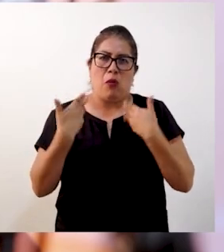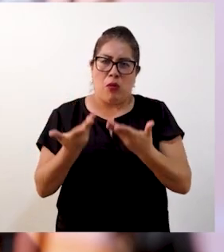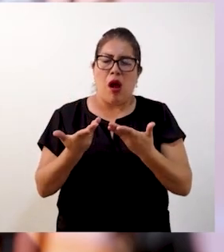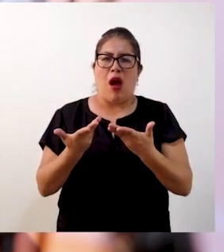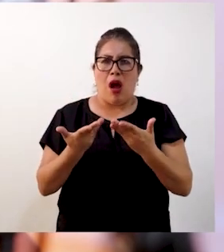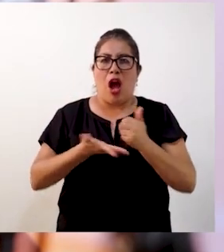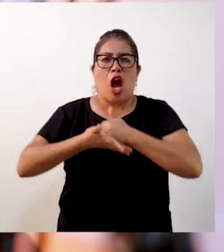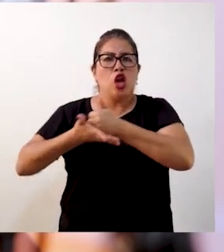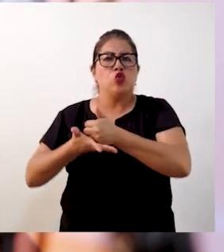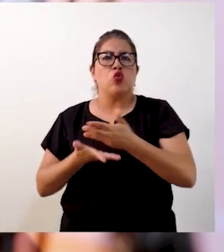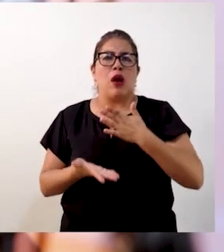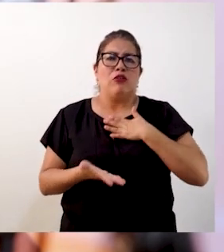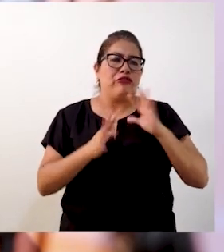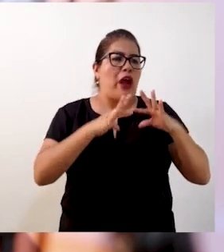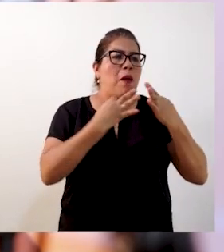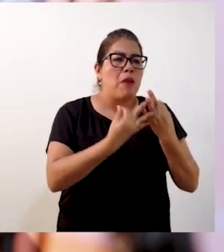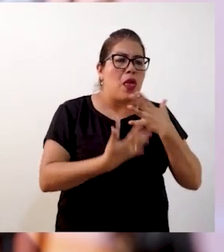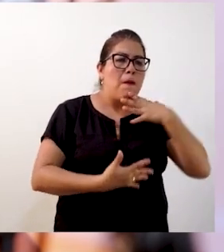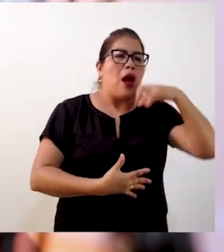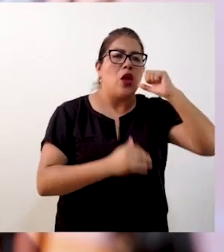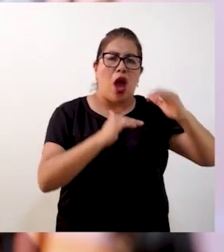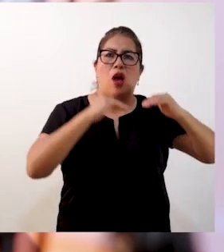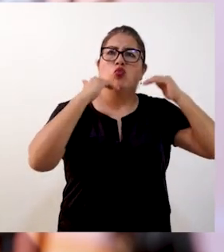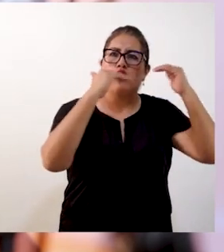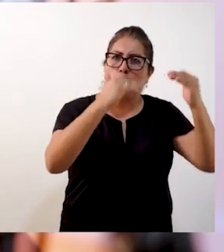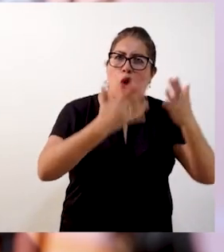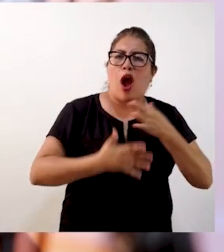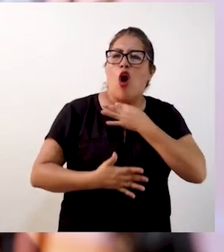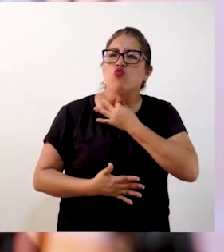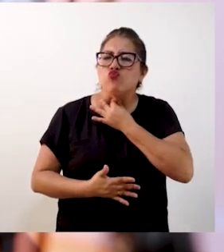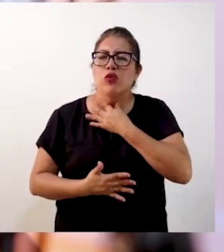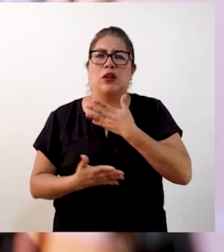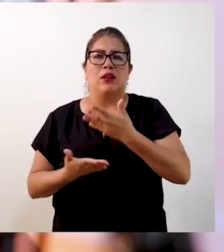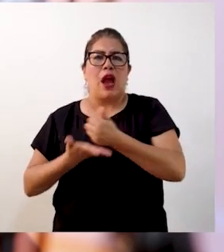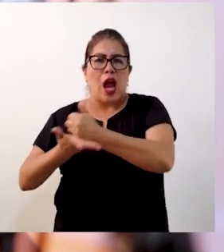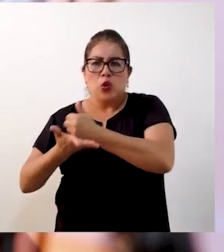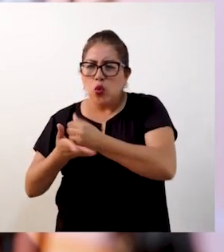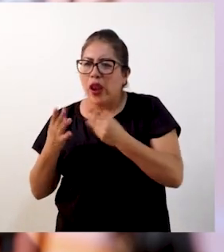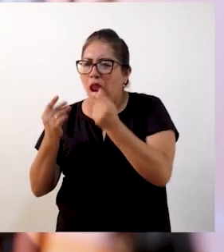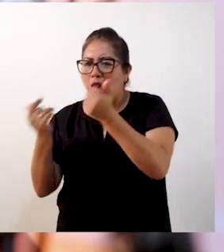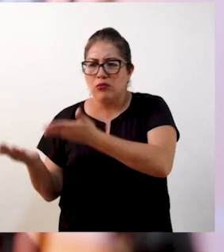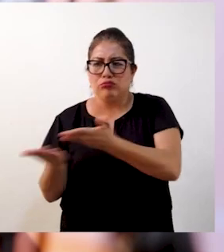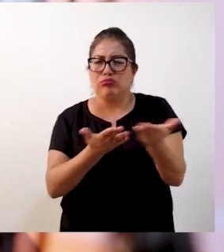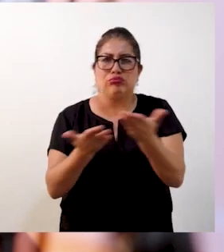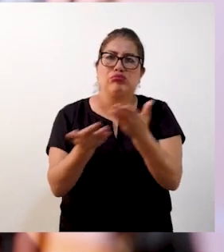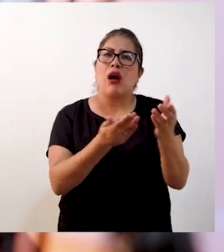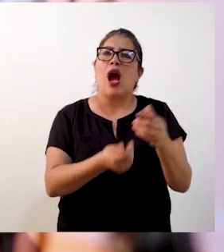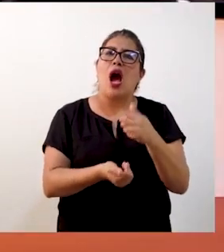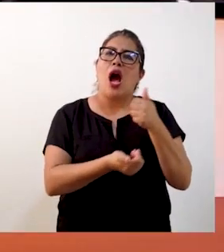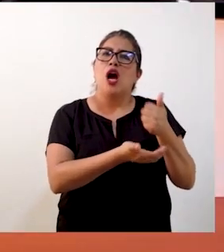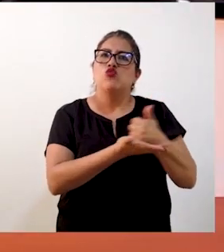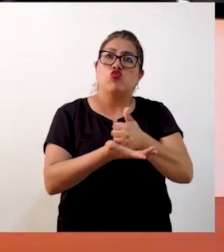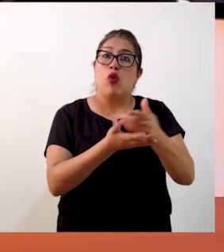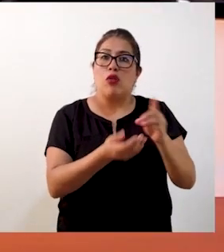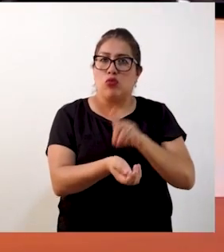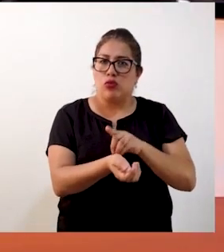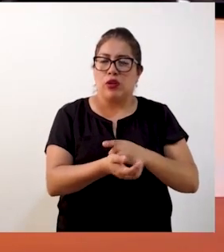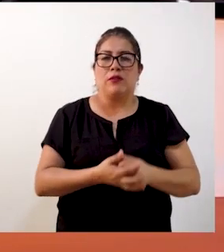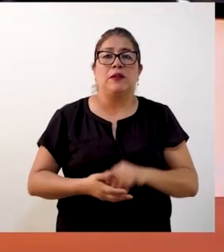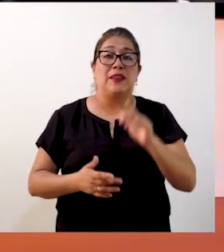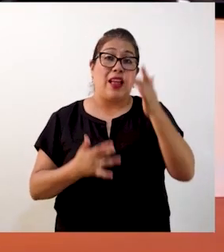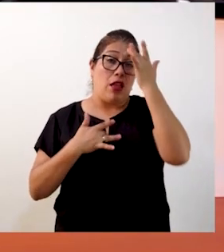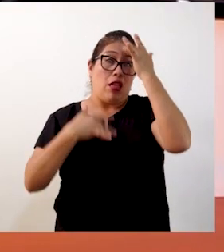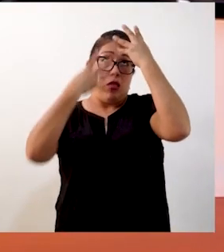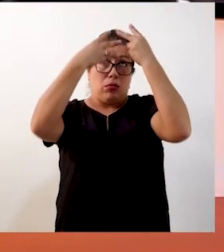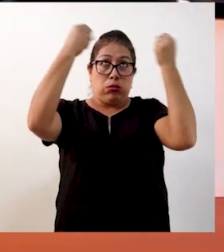nuestros abuelitos, en nuestros adultos mayores rápidamente y poder acudir con una asistencia médica. La enfermedad de Alzheimer es